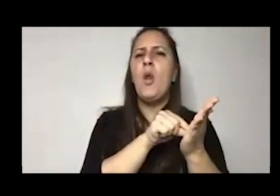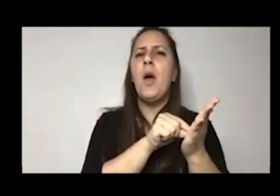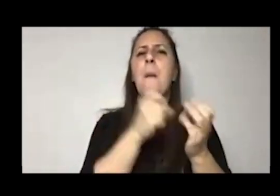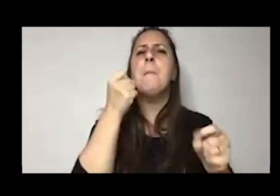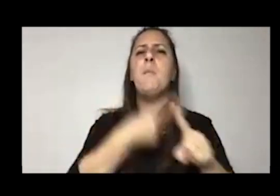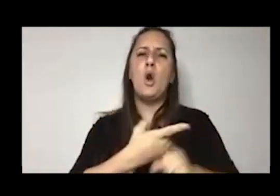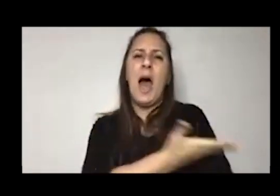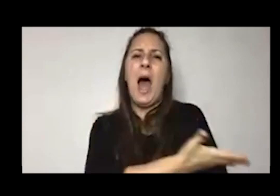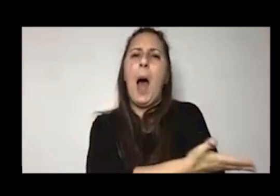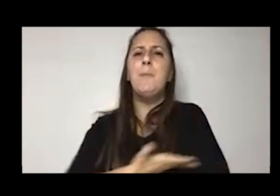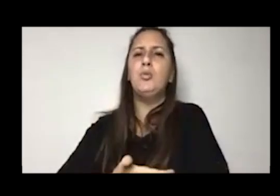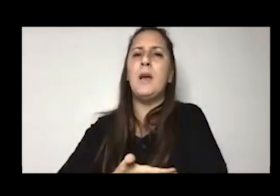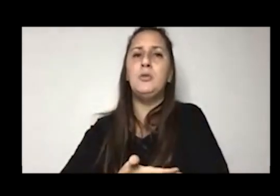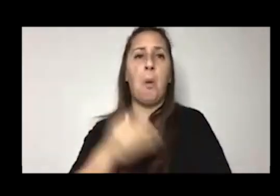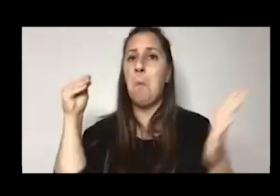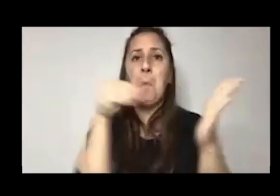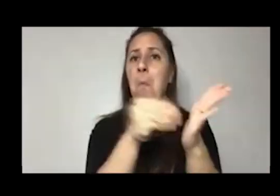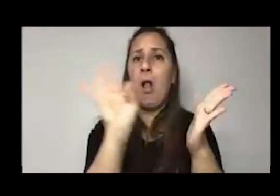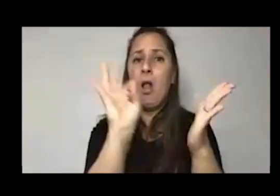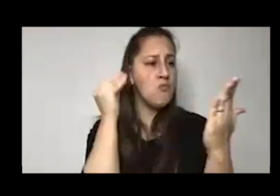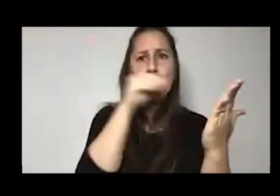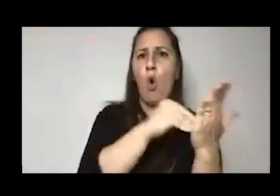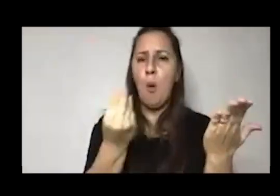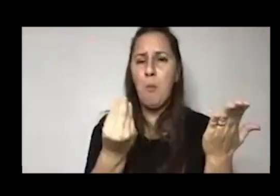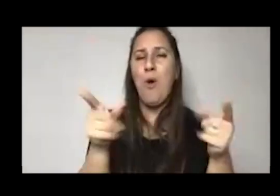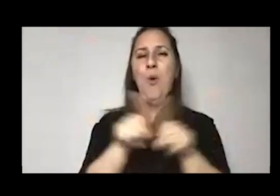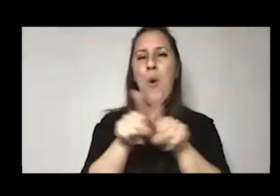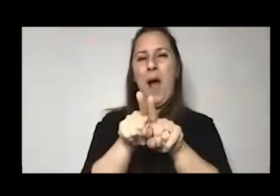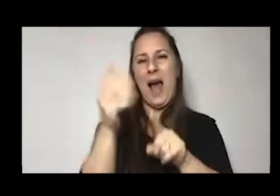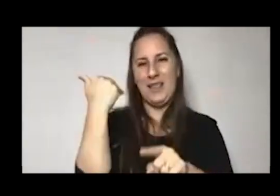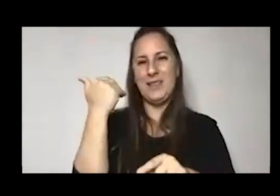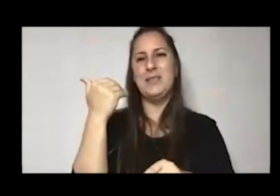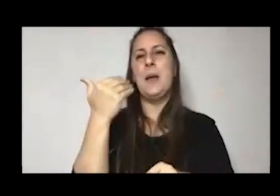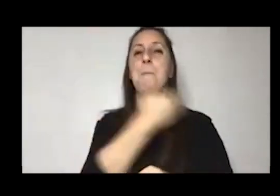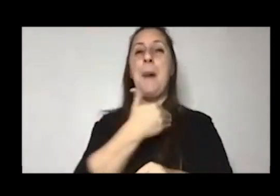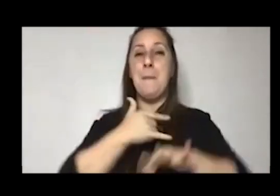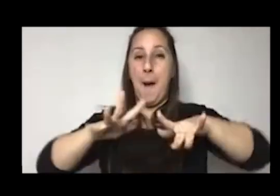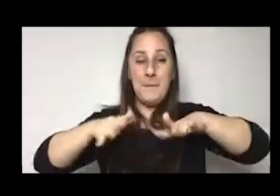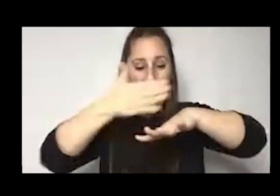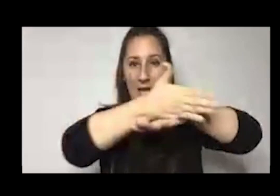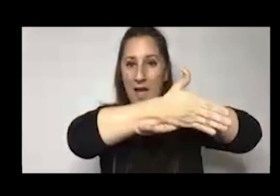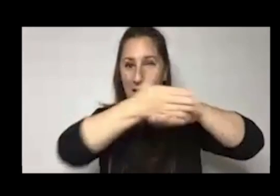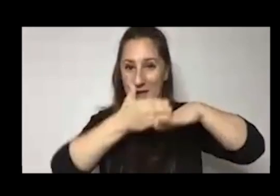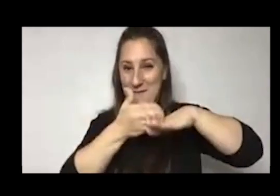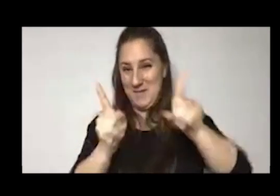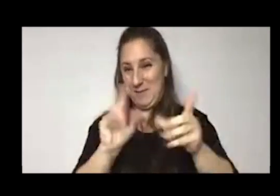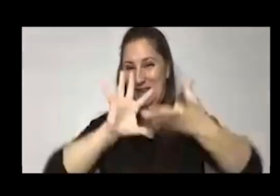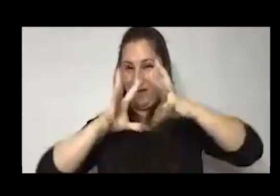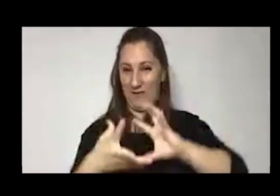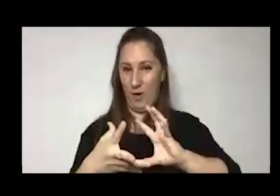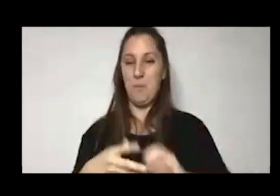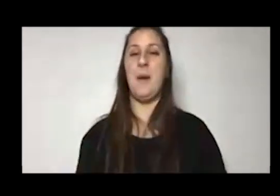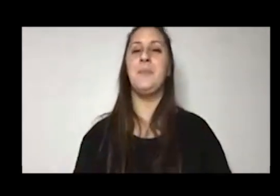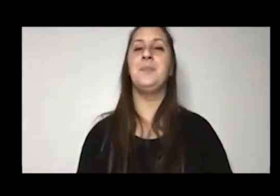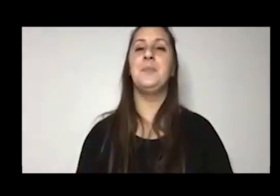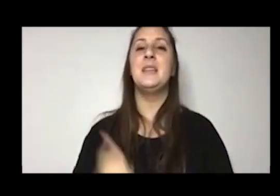el estilo, como el compañero que contaba de la amputación de los dedos de la mamá. Después, una vez que ya lo